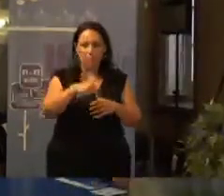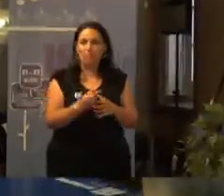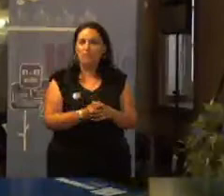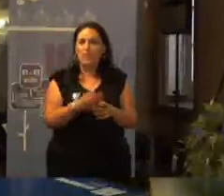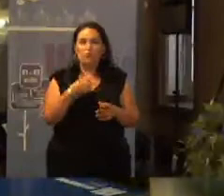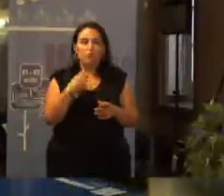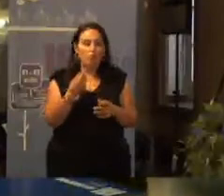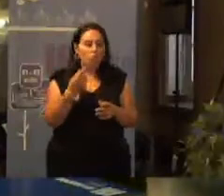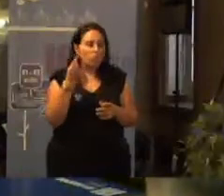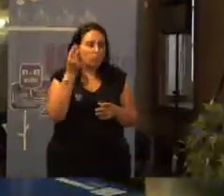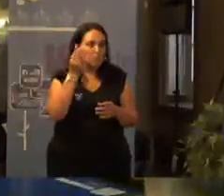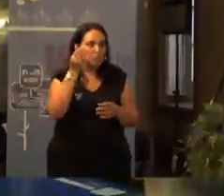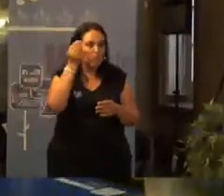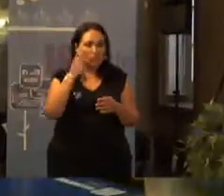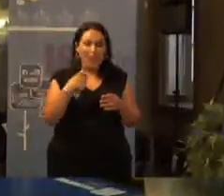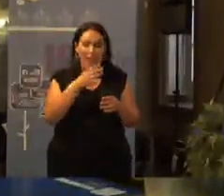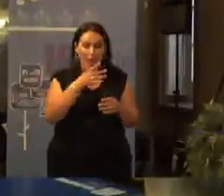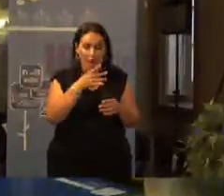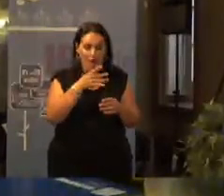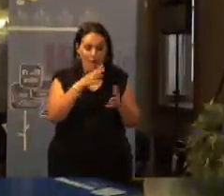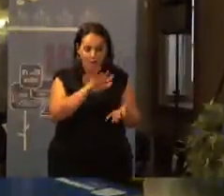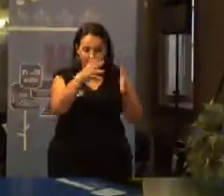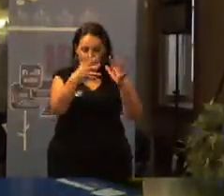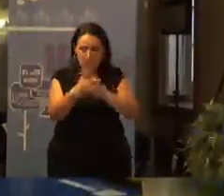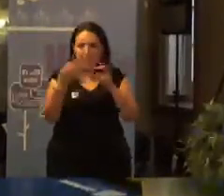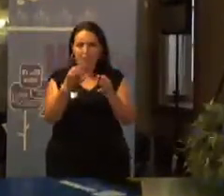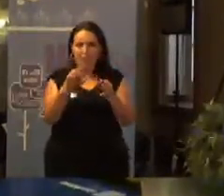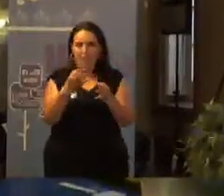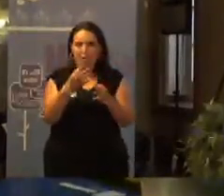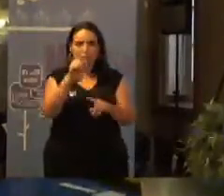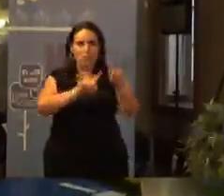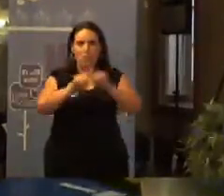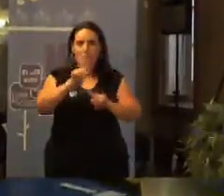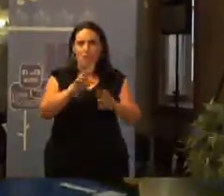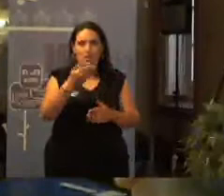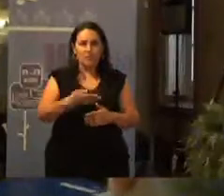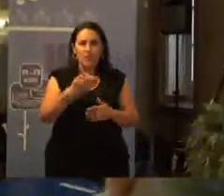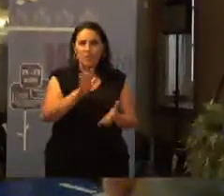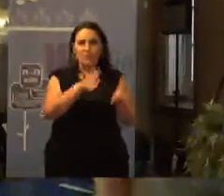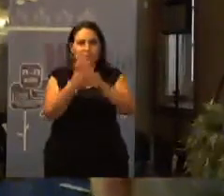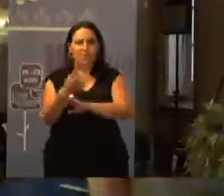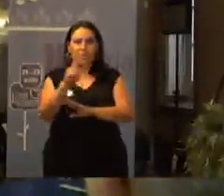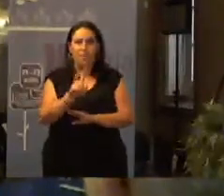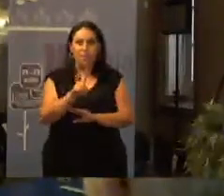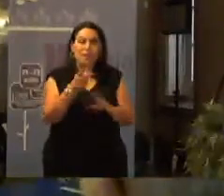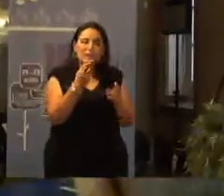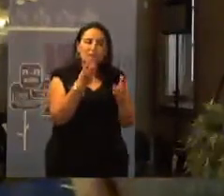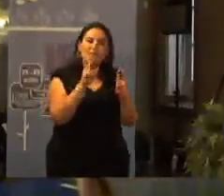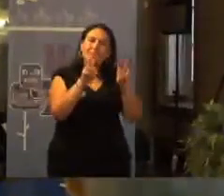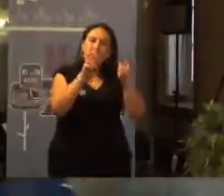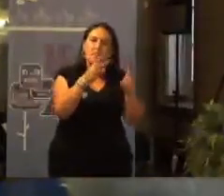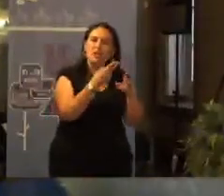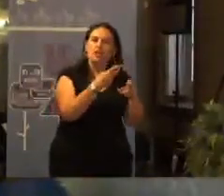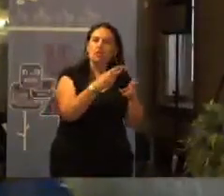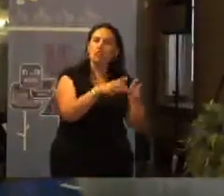que se non se muda o réxime, os graves problemas non se van a resolver, ni as cuestións nacionais, ni os problemas sociais. De acordo?